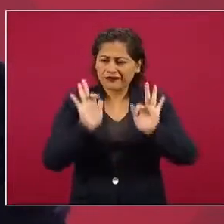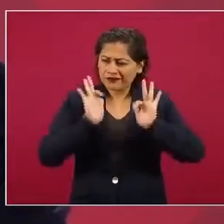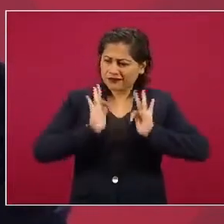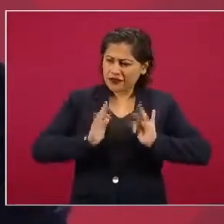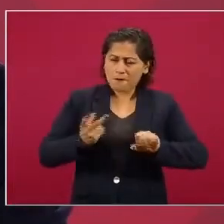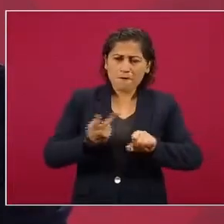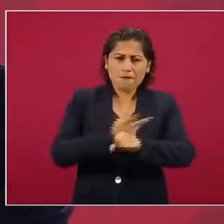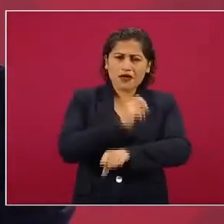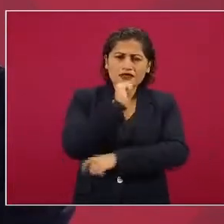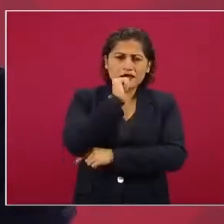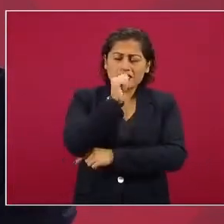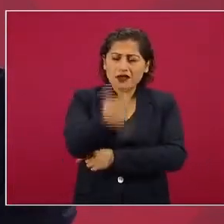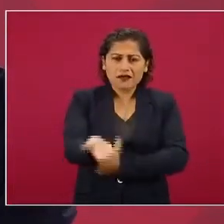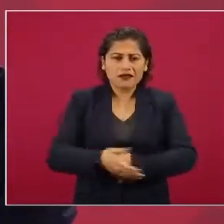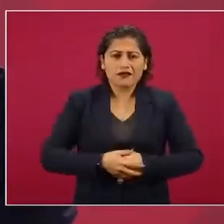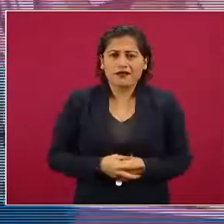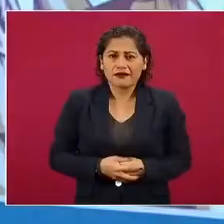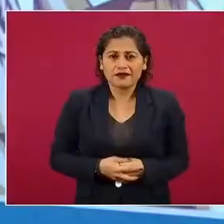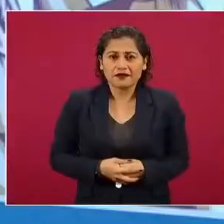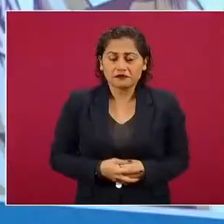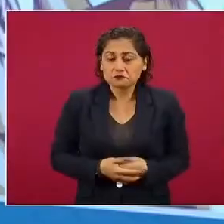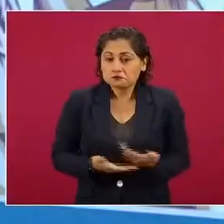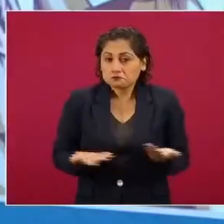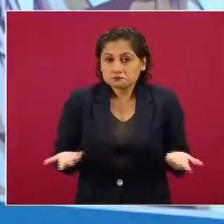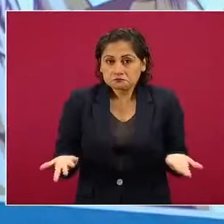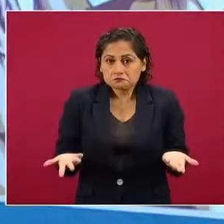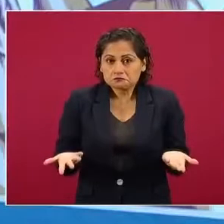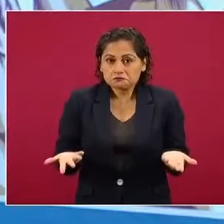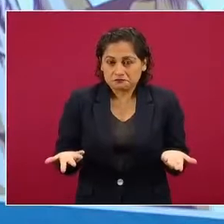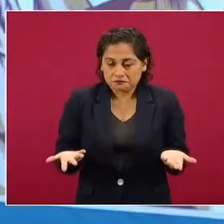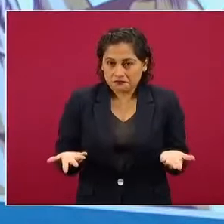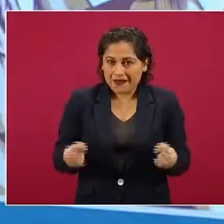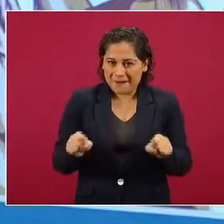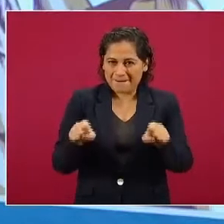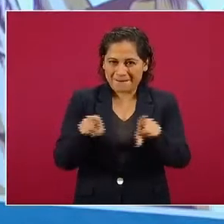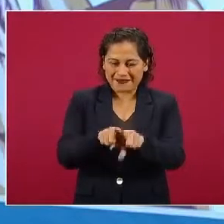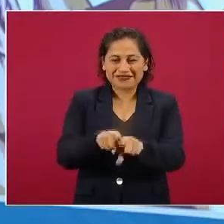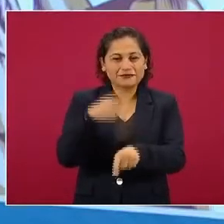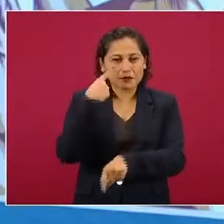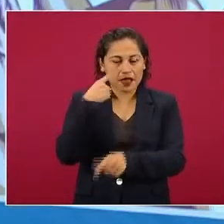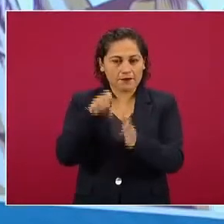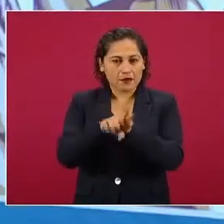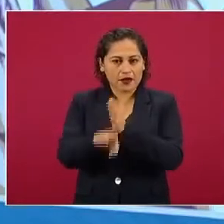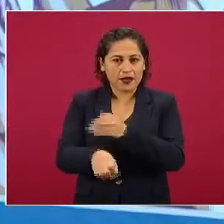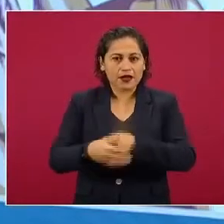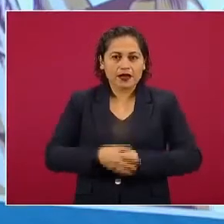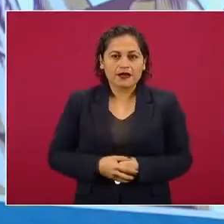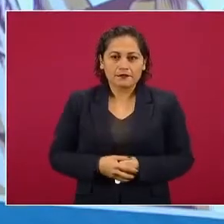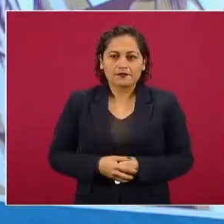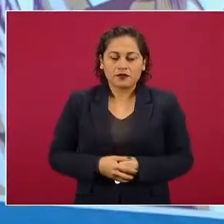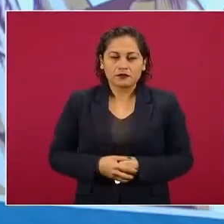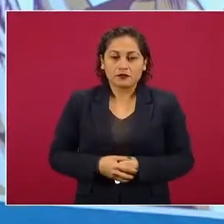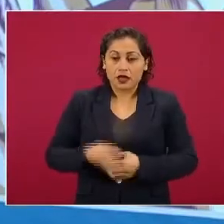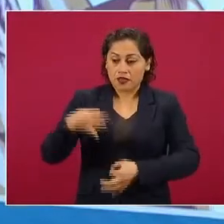tenerle, o sea, así como el tribunal debe ser nuestra